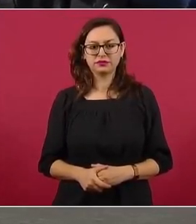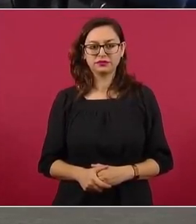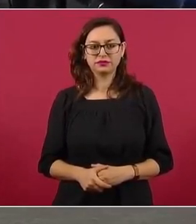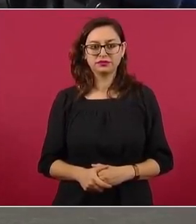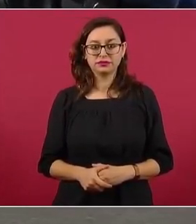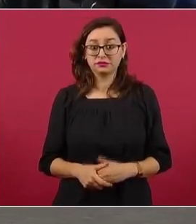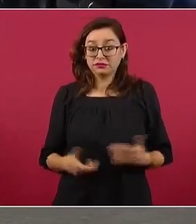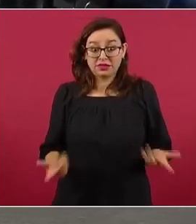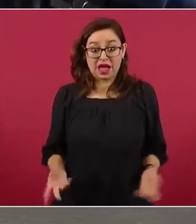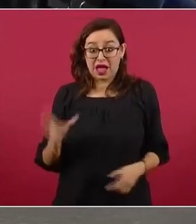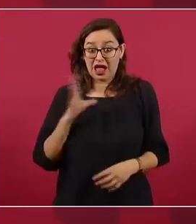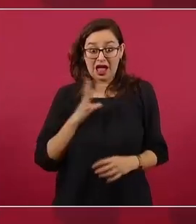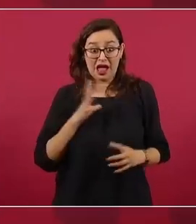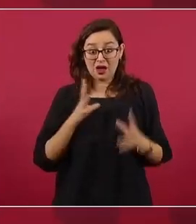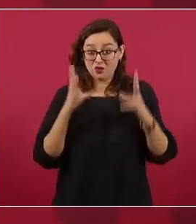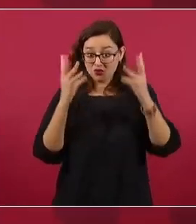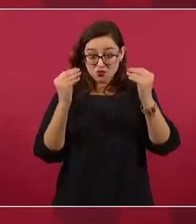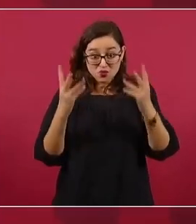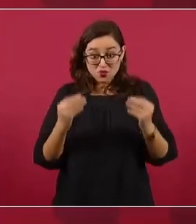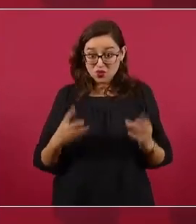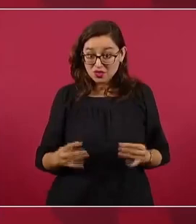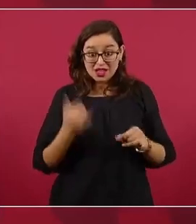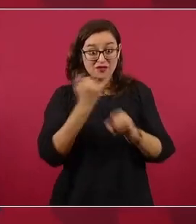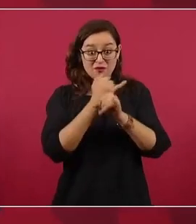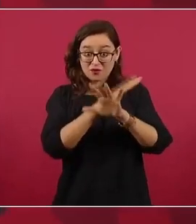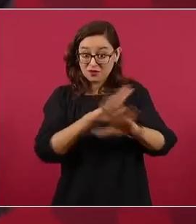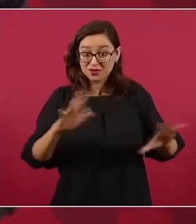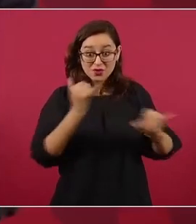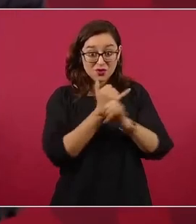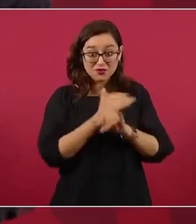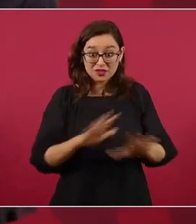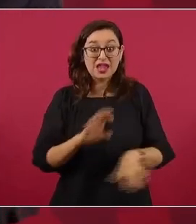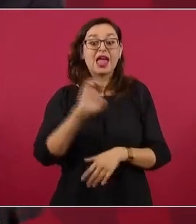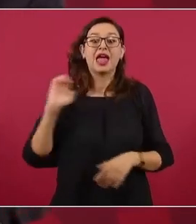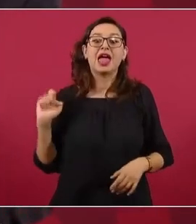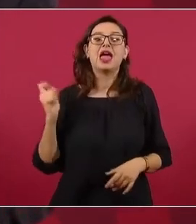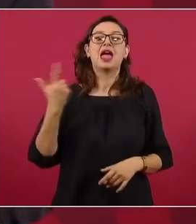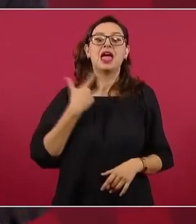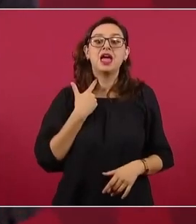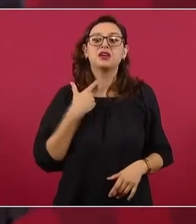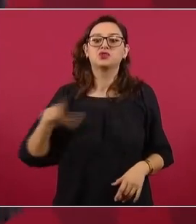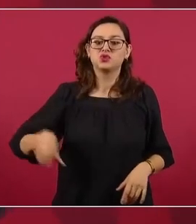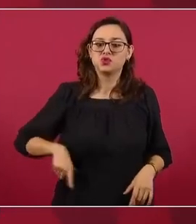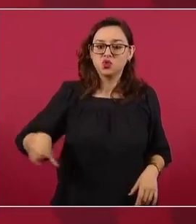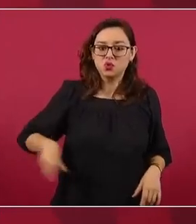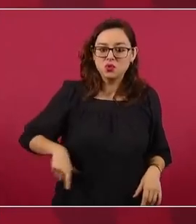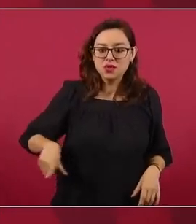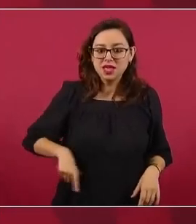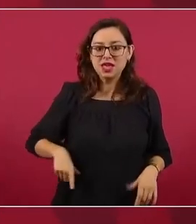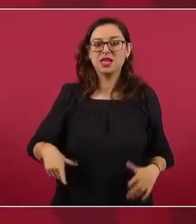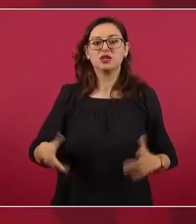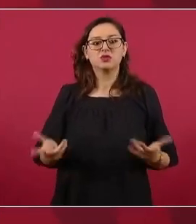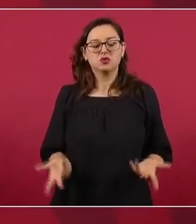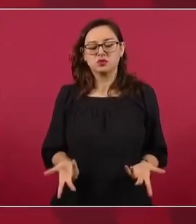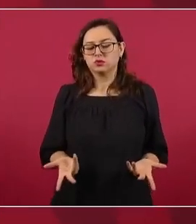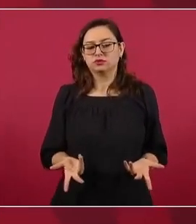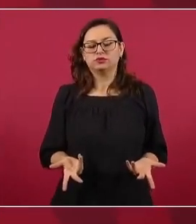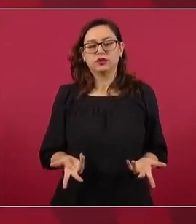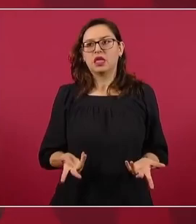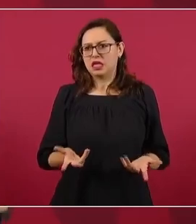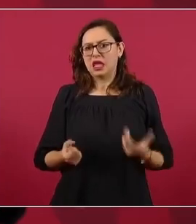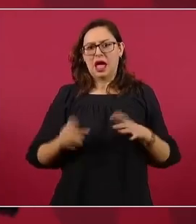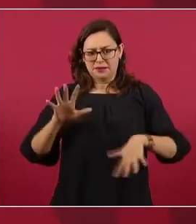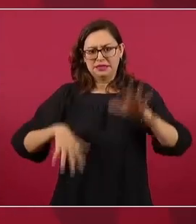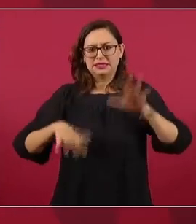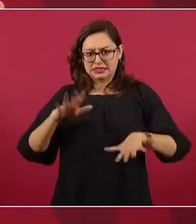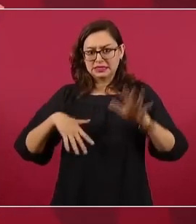Bueno, pues hay casos de exfuncionarios y de personas que hace poco que ha sido completamente público. Miren,